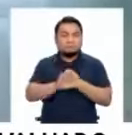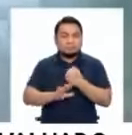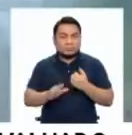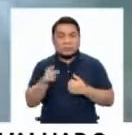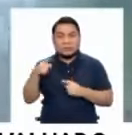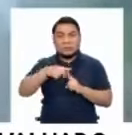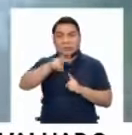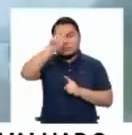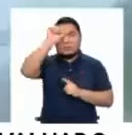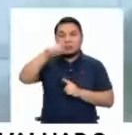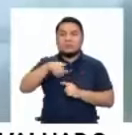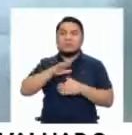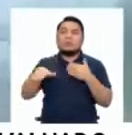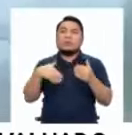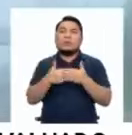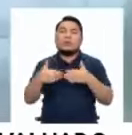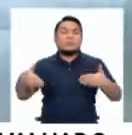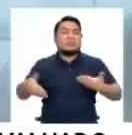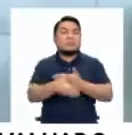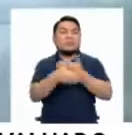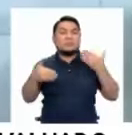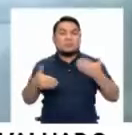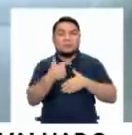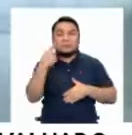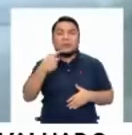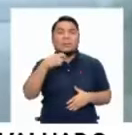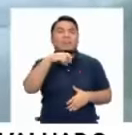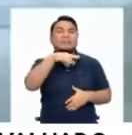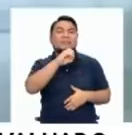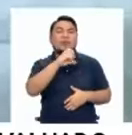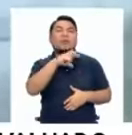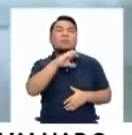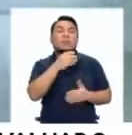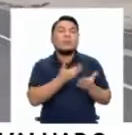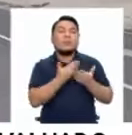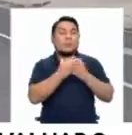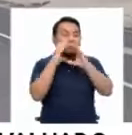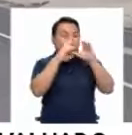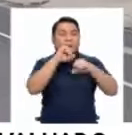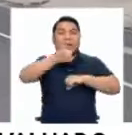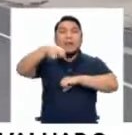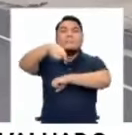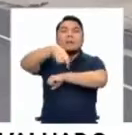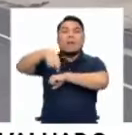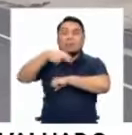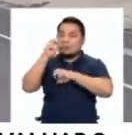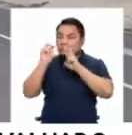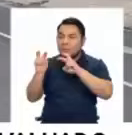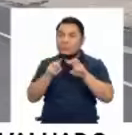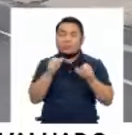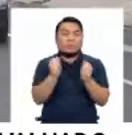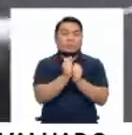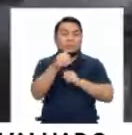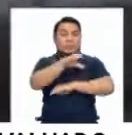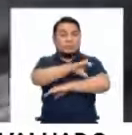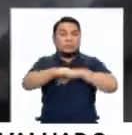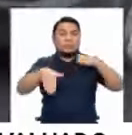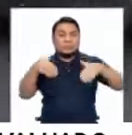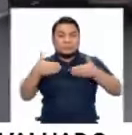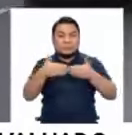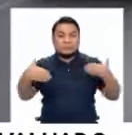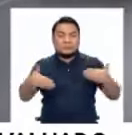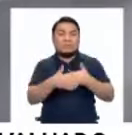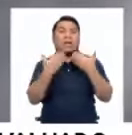Perú realizó un recorrido por la vía expresa de Paseo de la República y la avenida Javier Prado, que junto a la Costa Verde reabrieron hoy